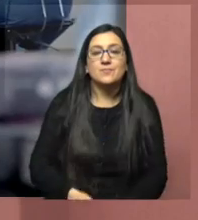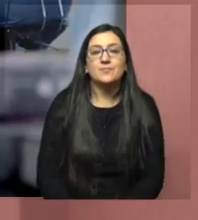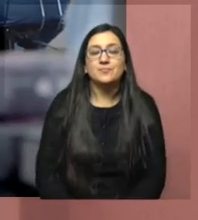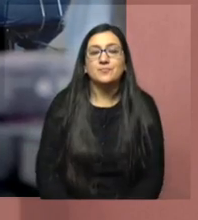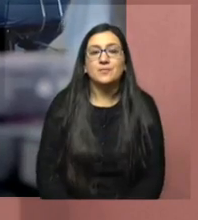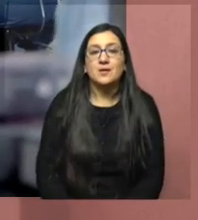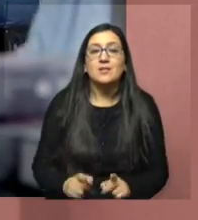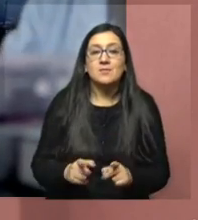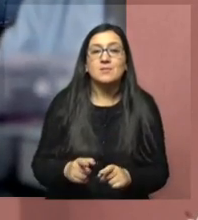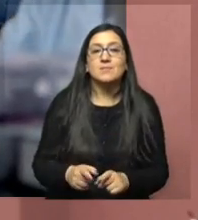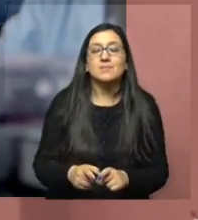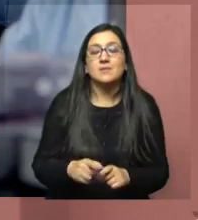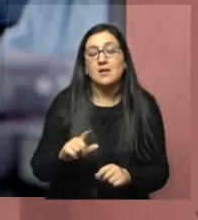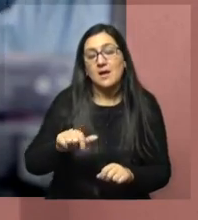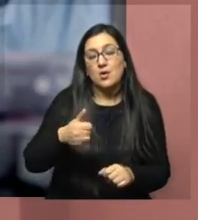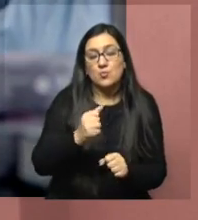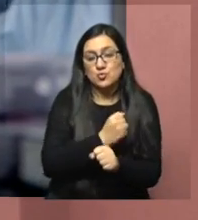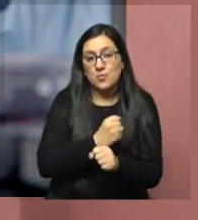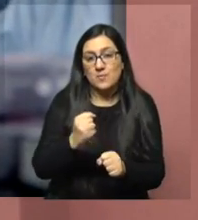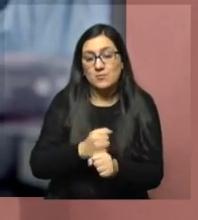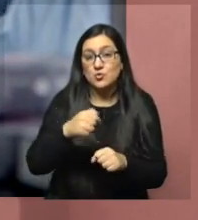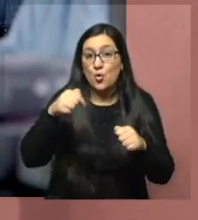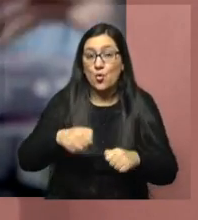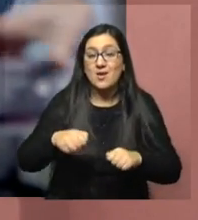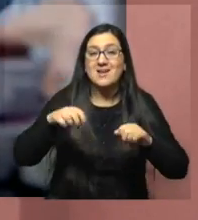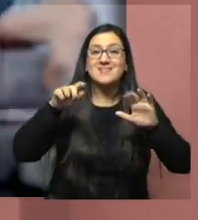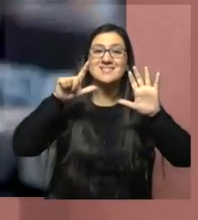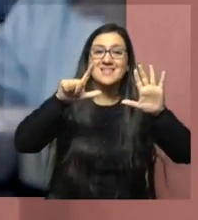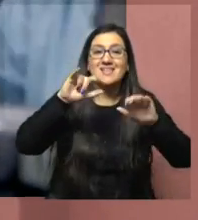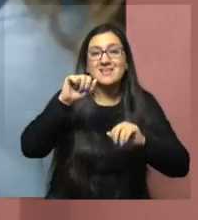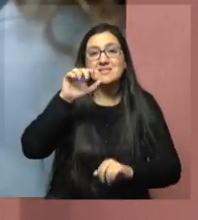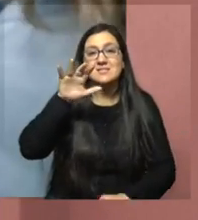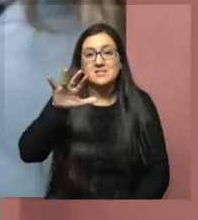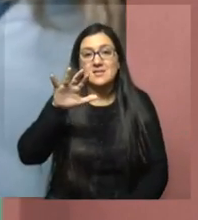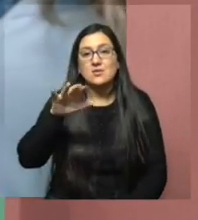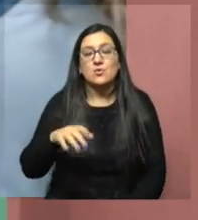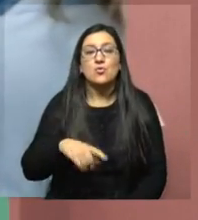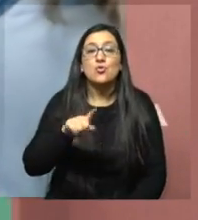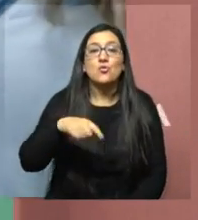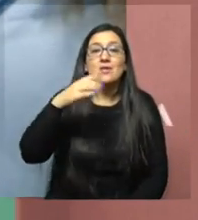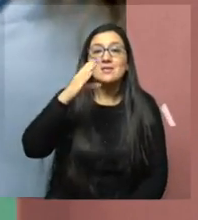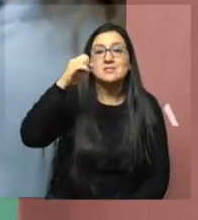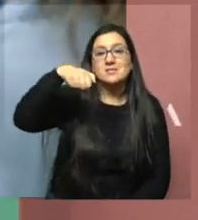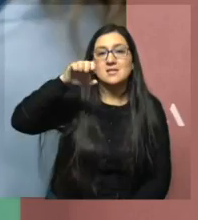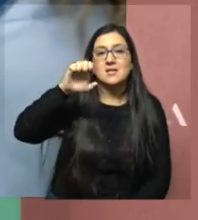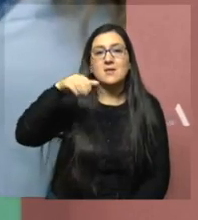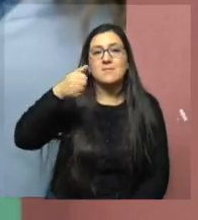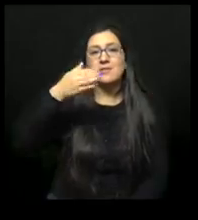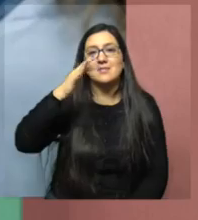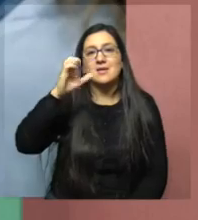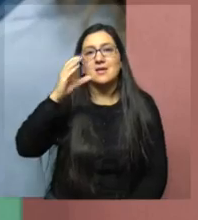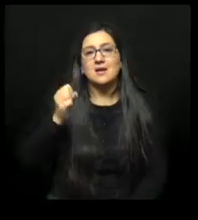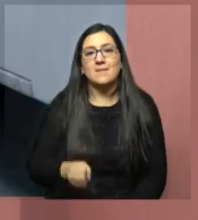Fondo Ibermedia. Esto, como decíamos, será hoy a las 19:05 en Cinemateca, La Chica Nueva.